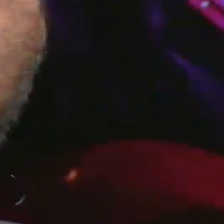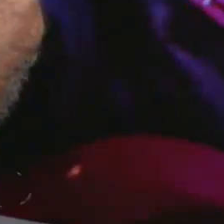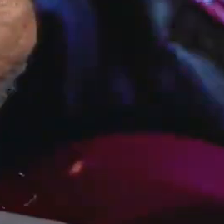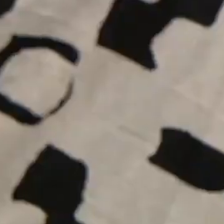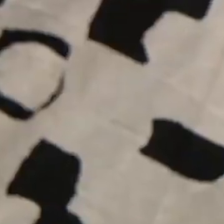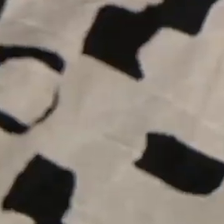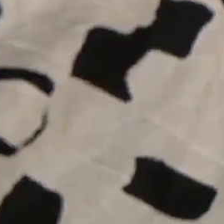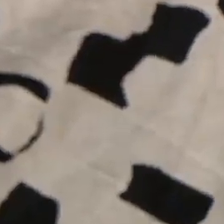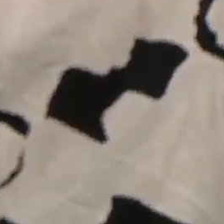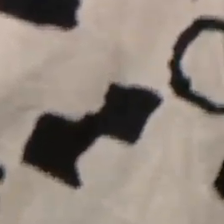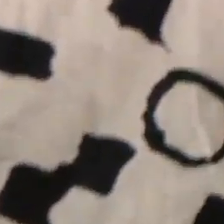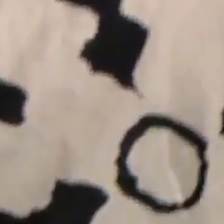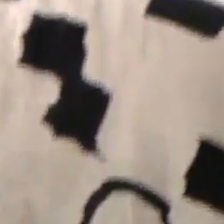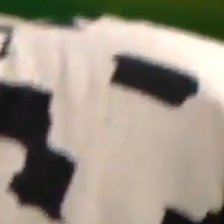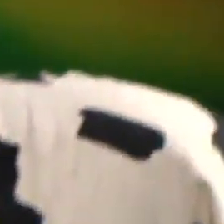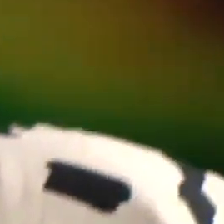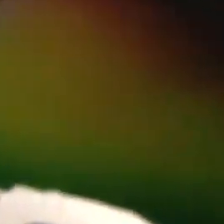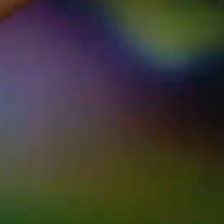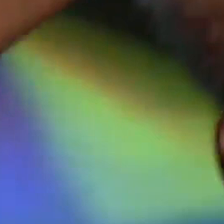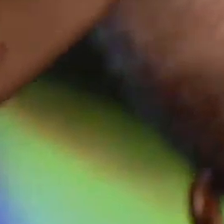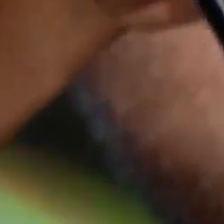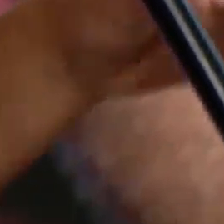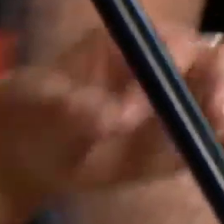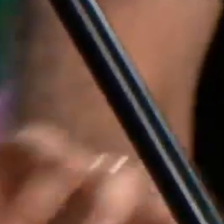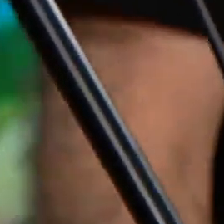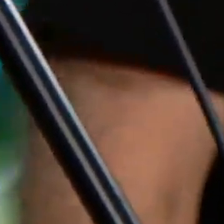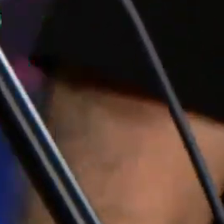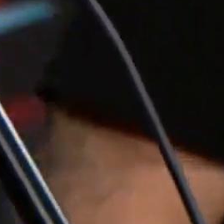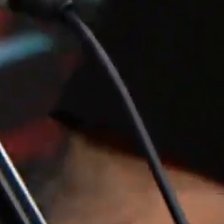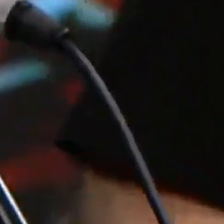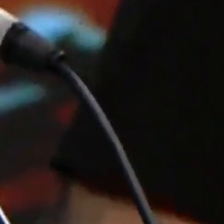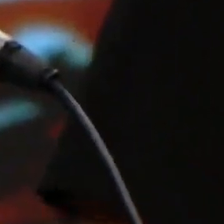pecera. Vaca en vaca.